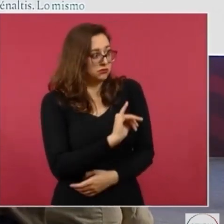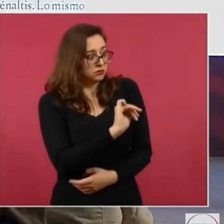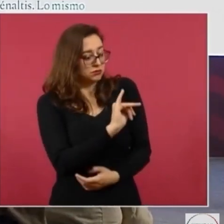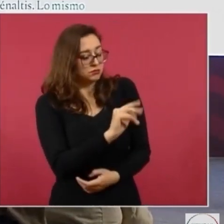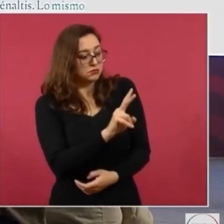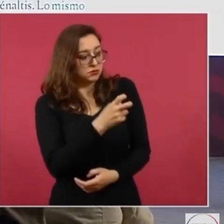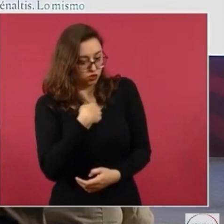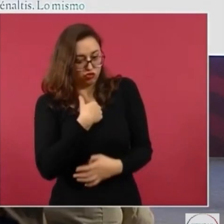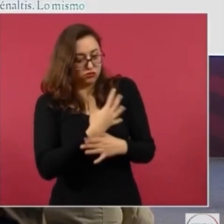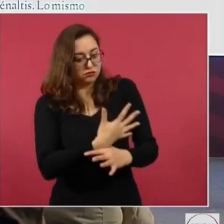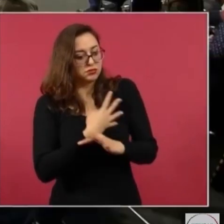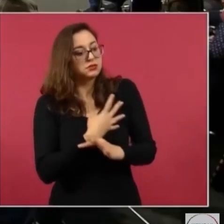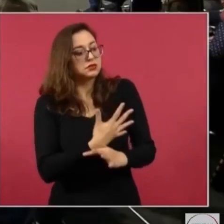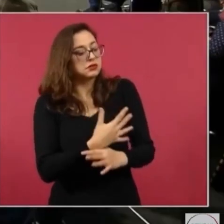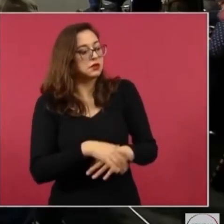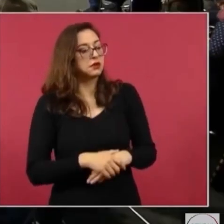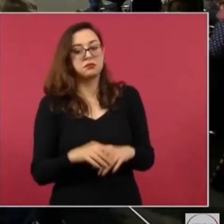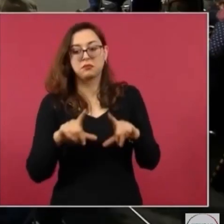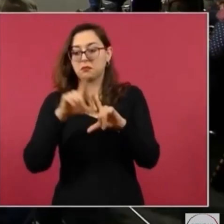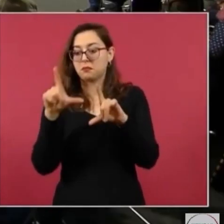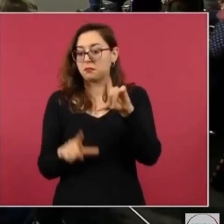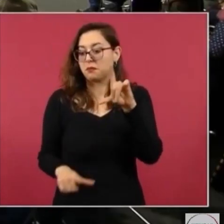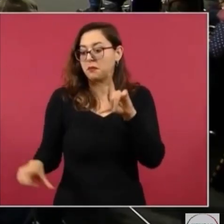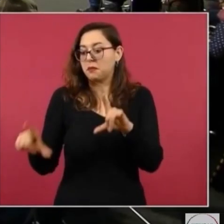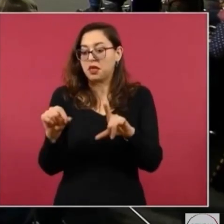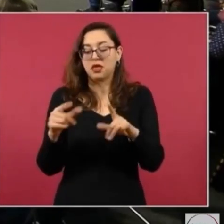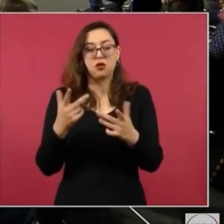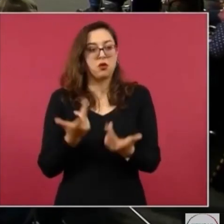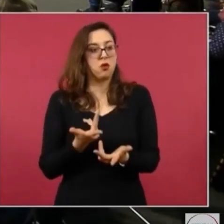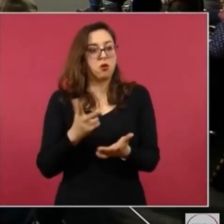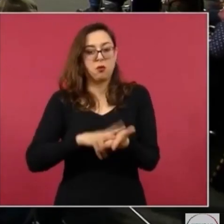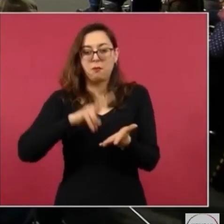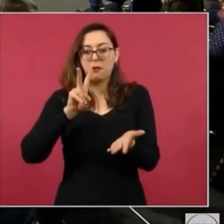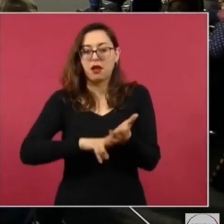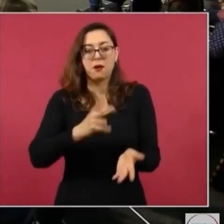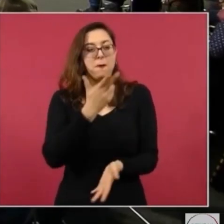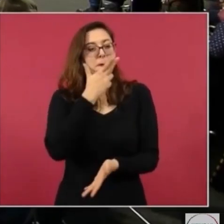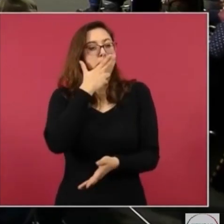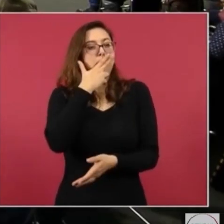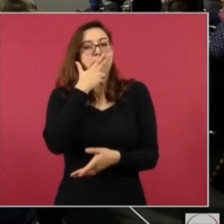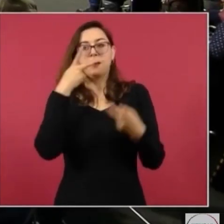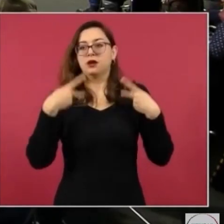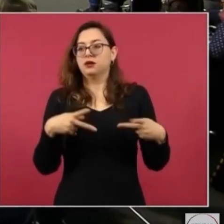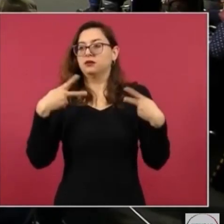que la mayor riqueza de México es la honestidad de su pueblo.